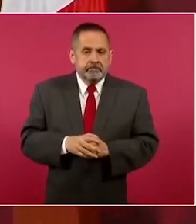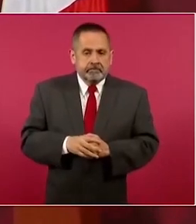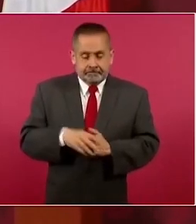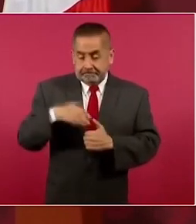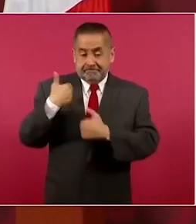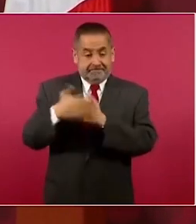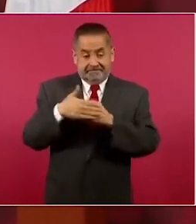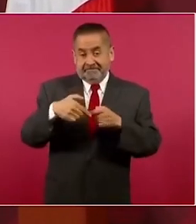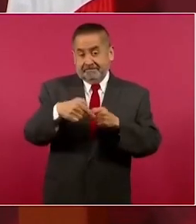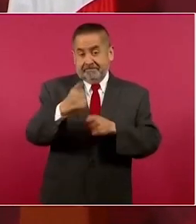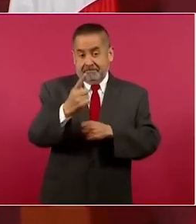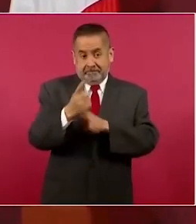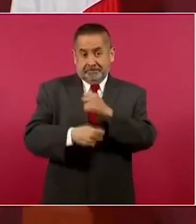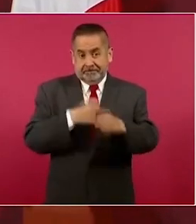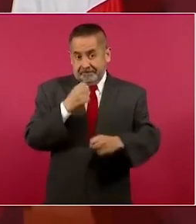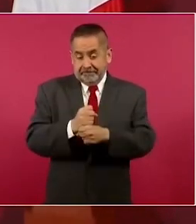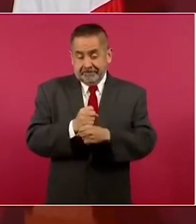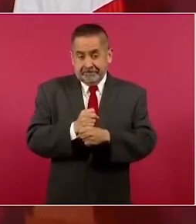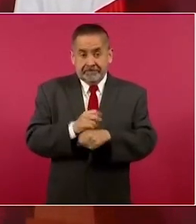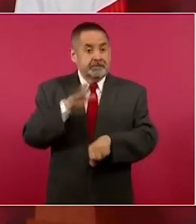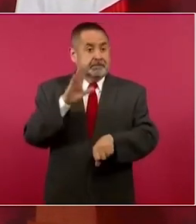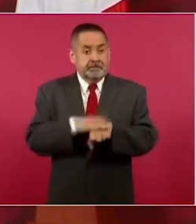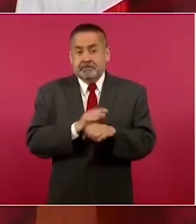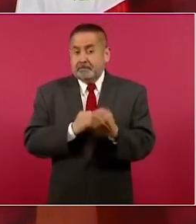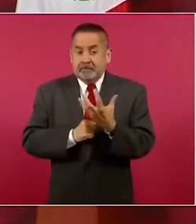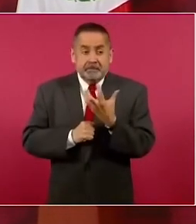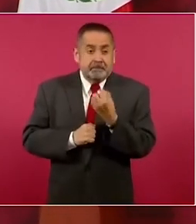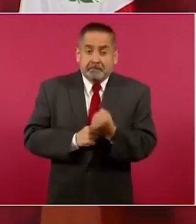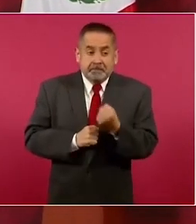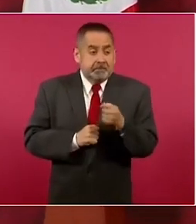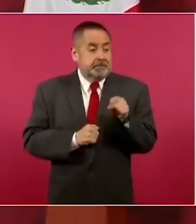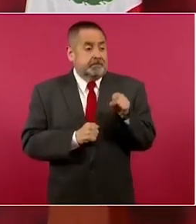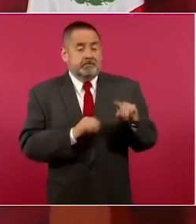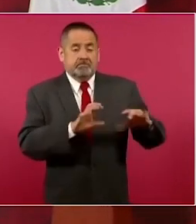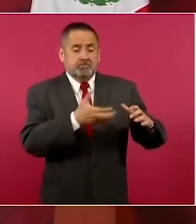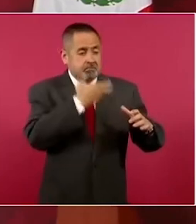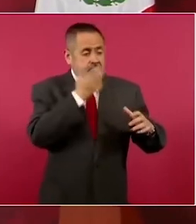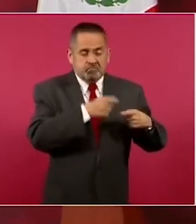radicalizar los conservadores.